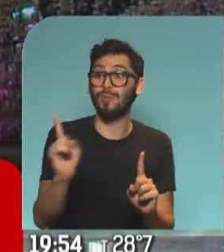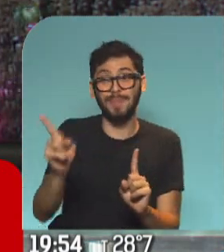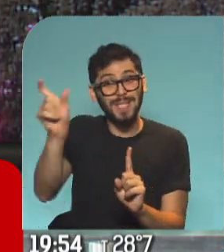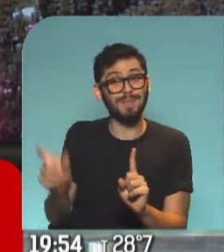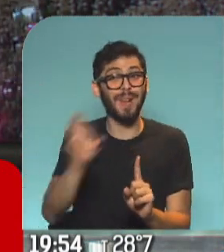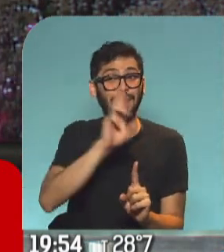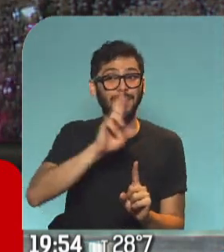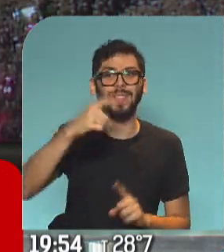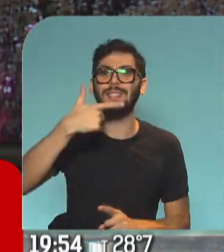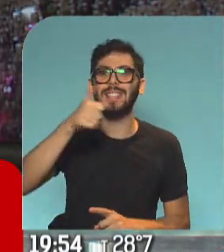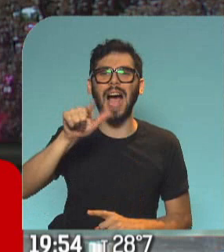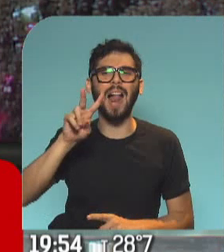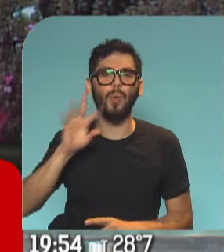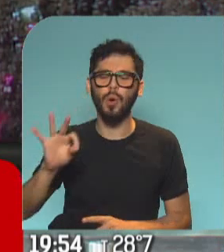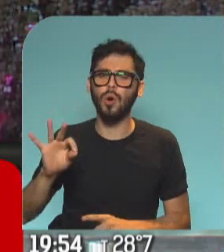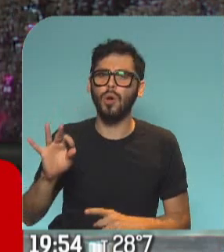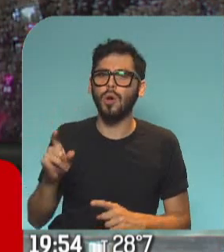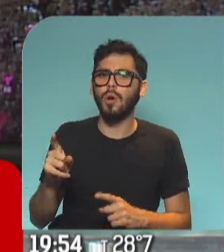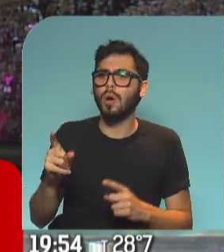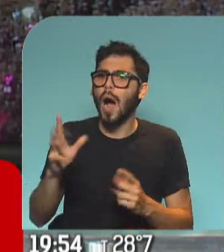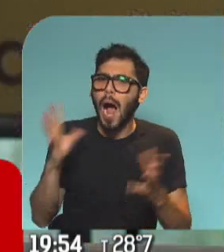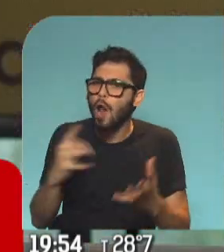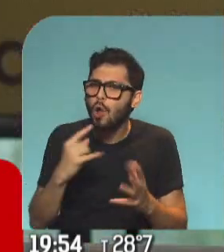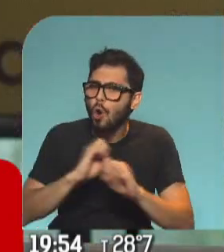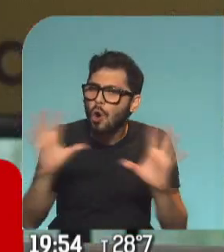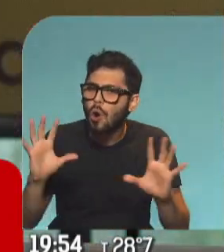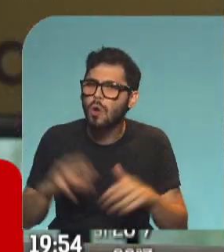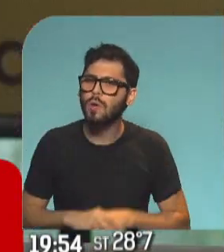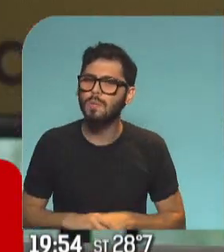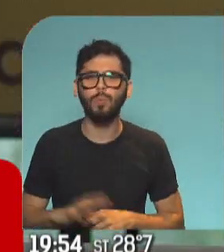¿Quedó alguna consulta? Suelo hacerle lo mismo a cada entrevistado. No, les agradezco